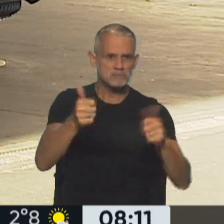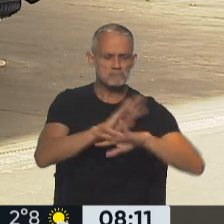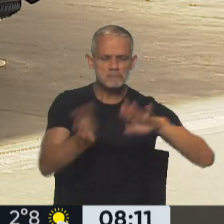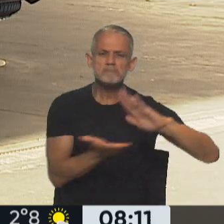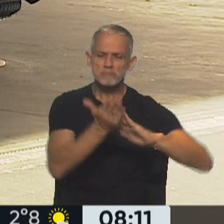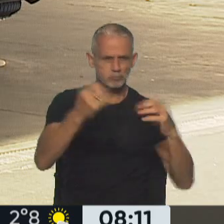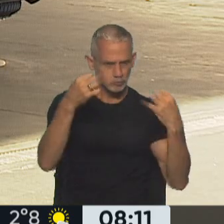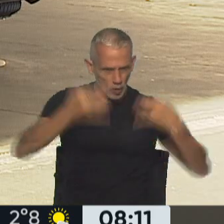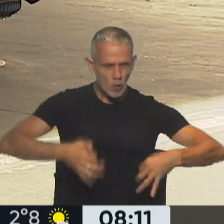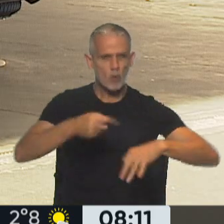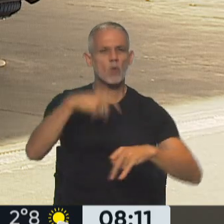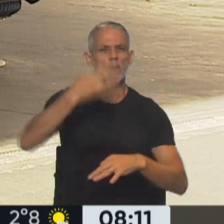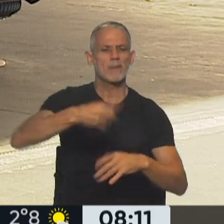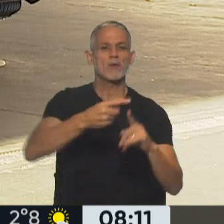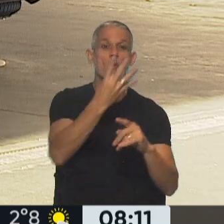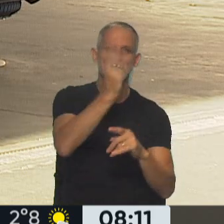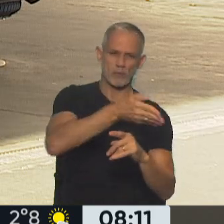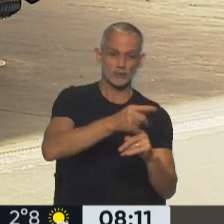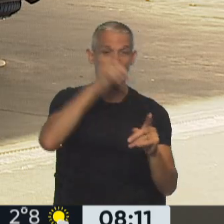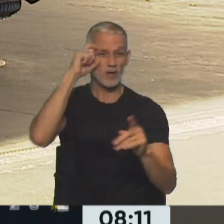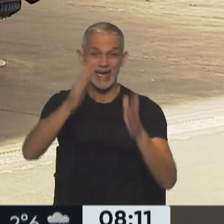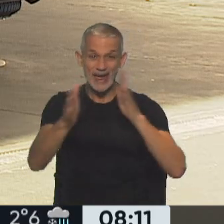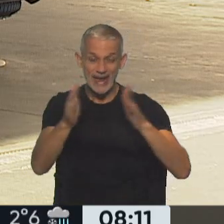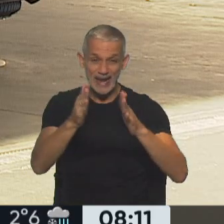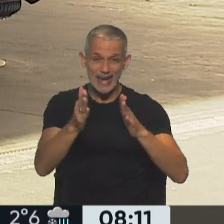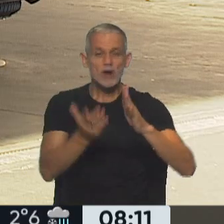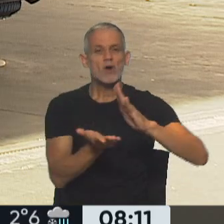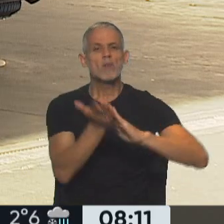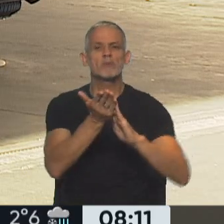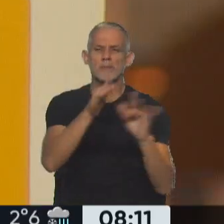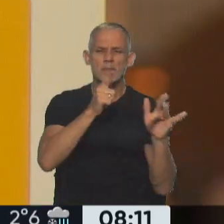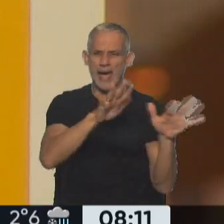aumento del 4% y a mediados de enero se produjo una suba similar.